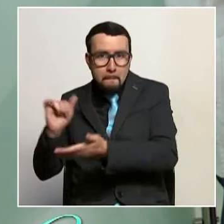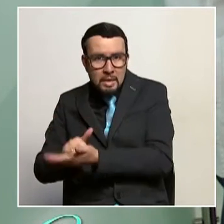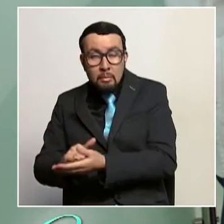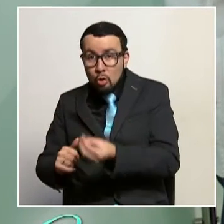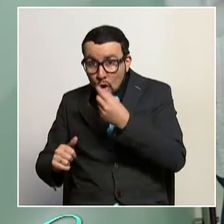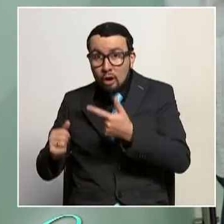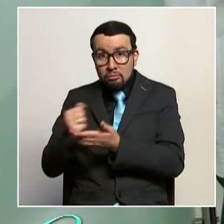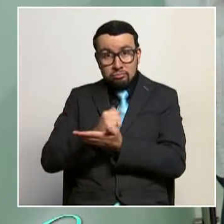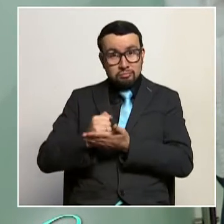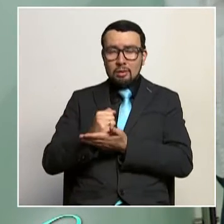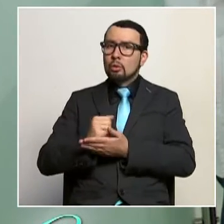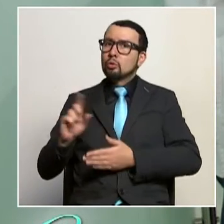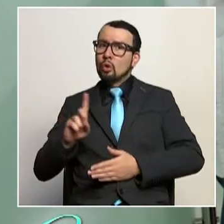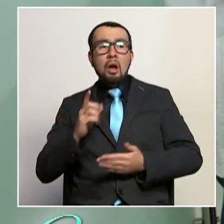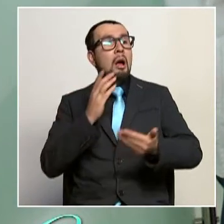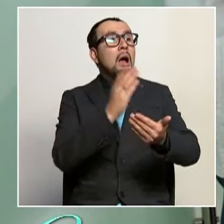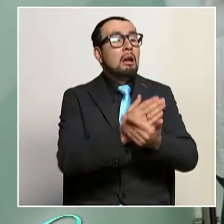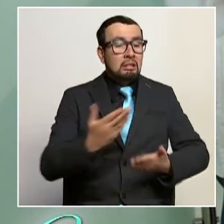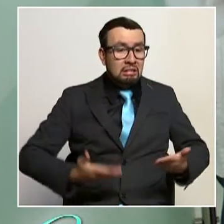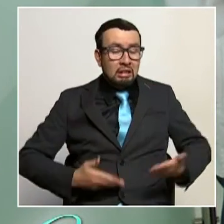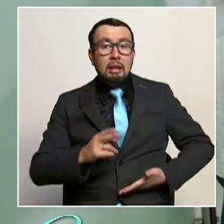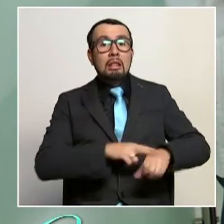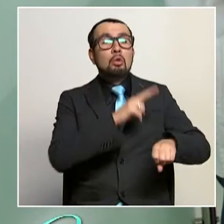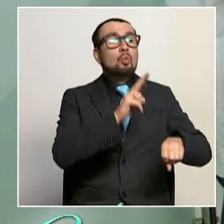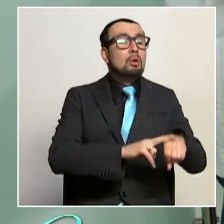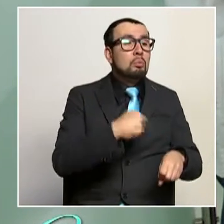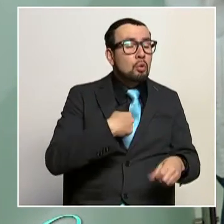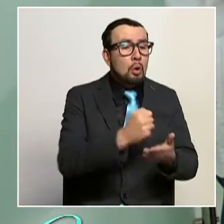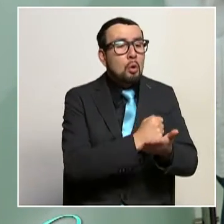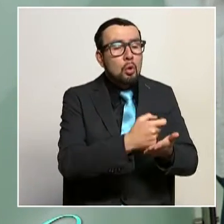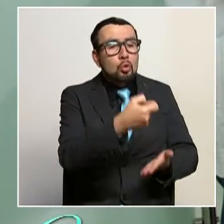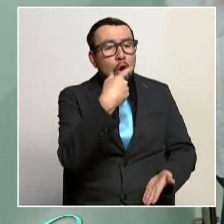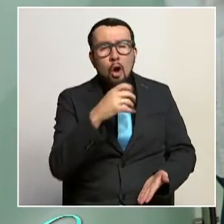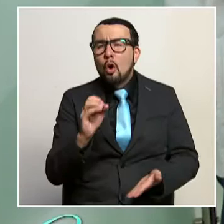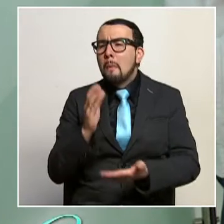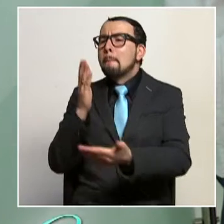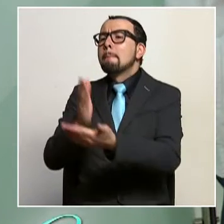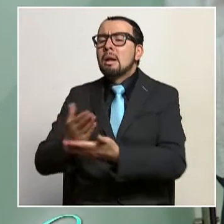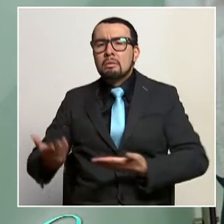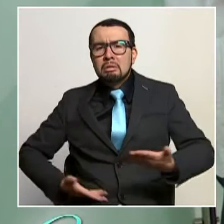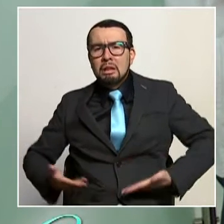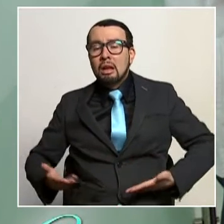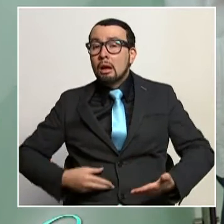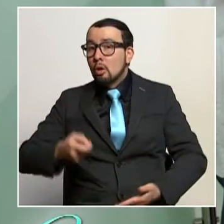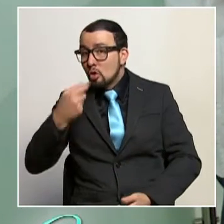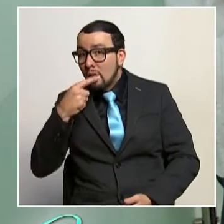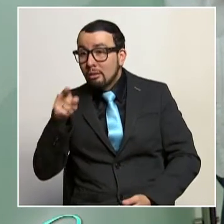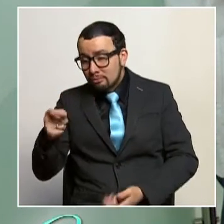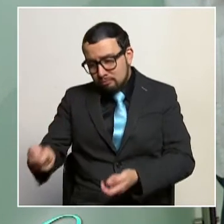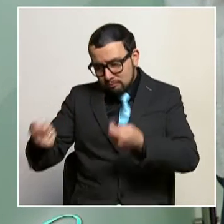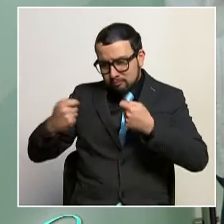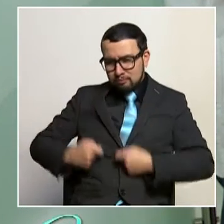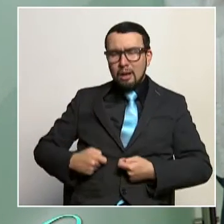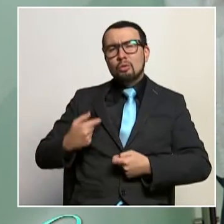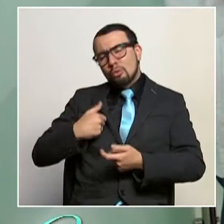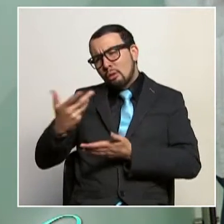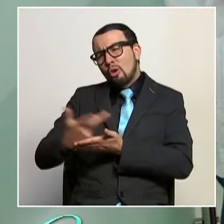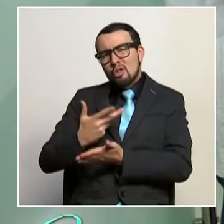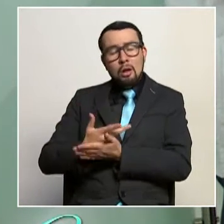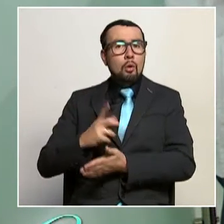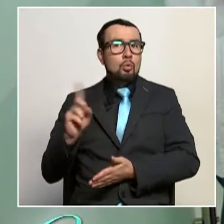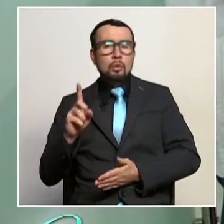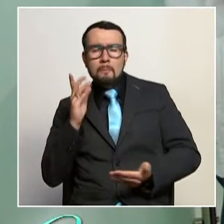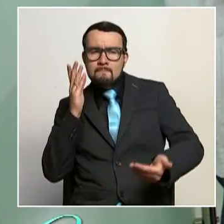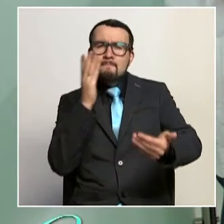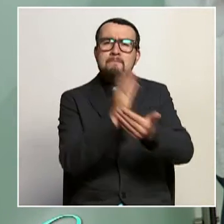me formulen. Me voy a ir para la droguería para que el farmacéutico me formule. No, aquí hay que hacer una historia